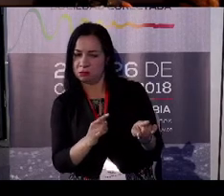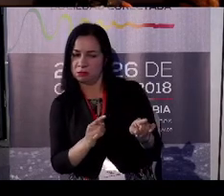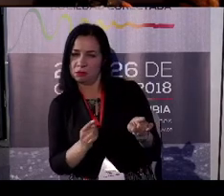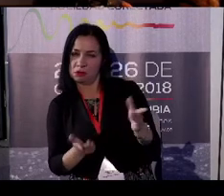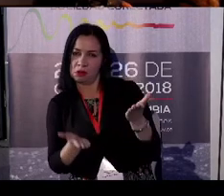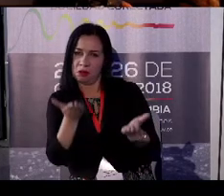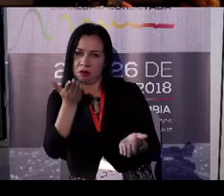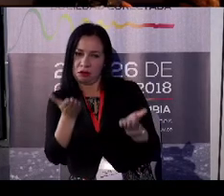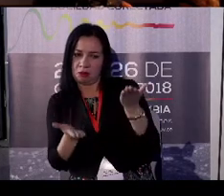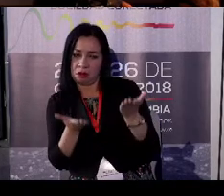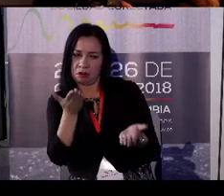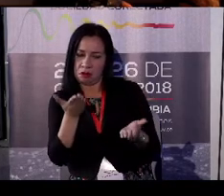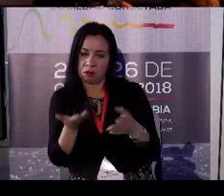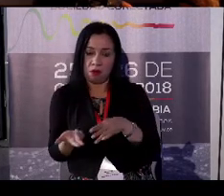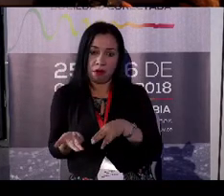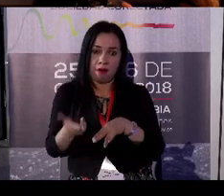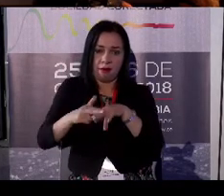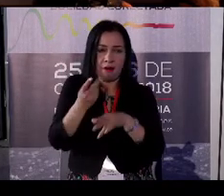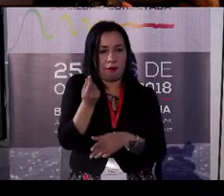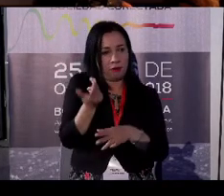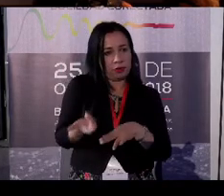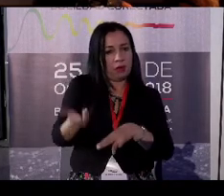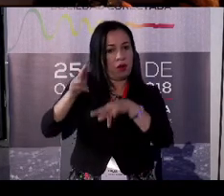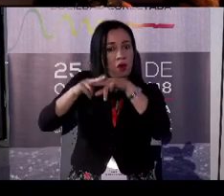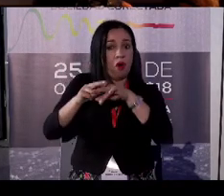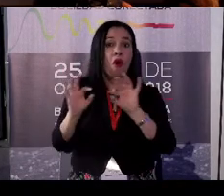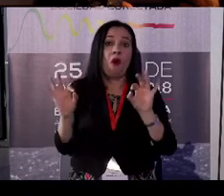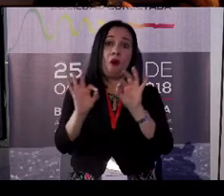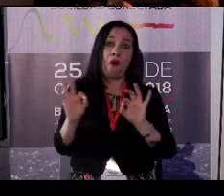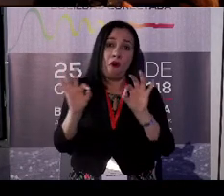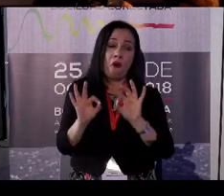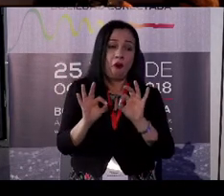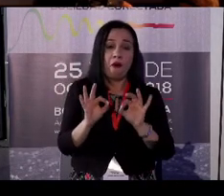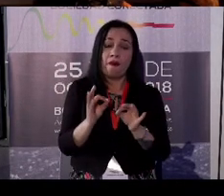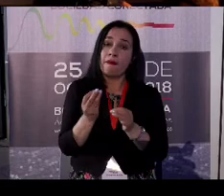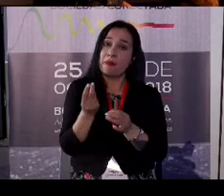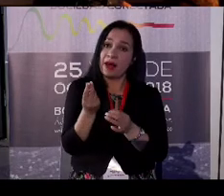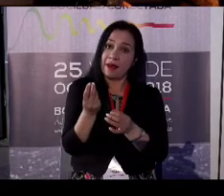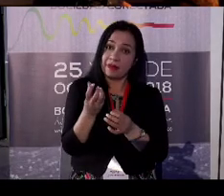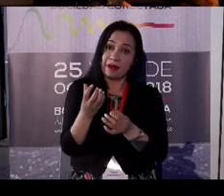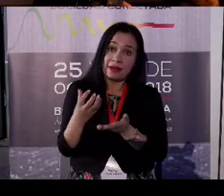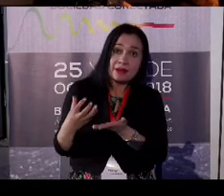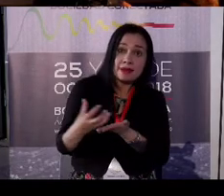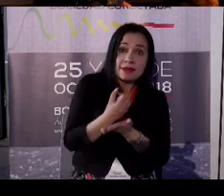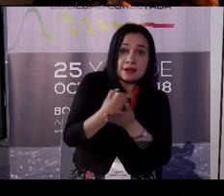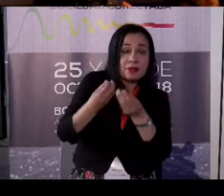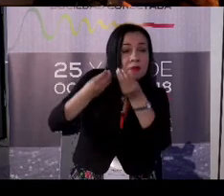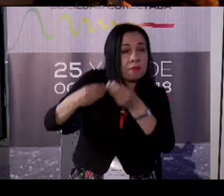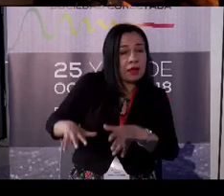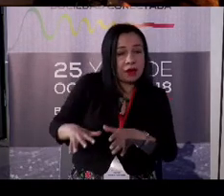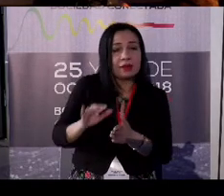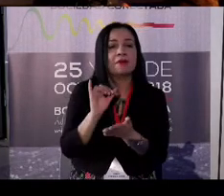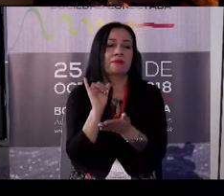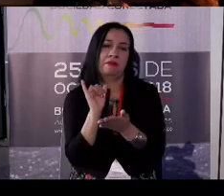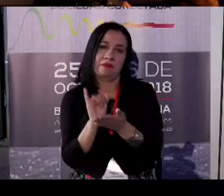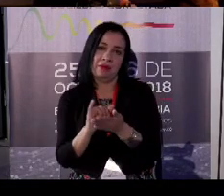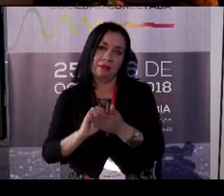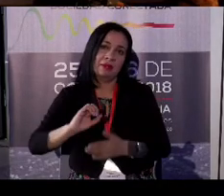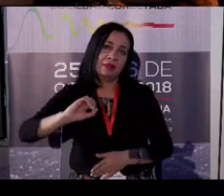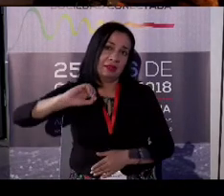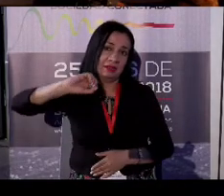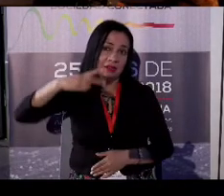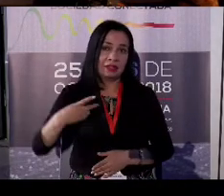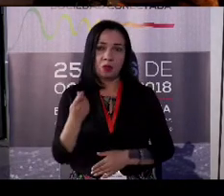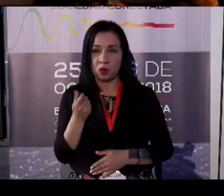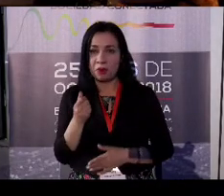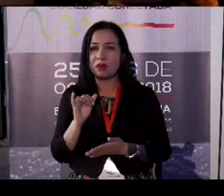adicional o en una posible pérdida de algún ingreso, que es lo que uno percibe cuando se habla de segundo